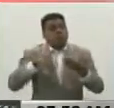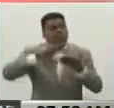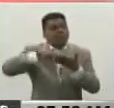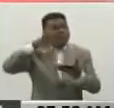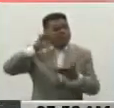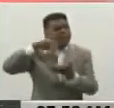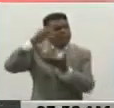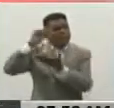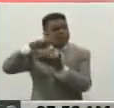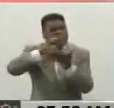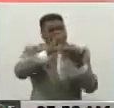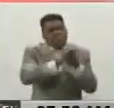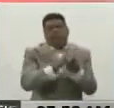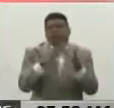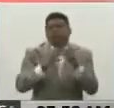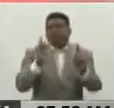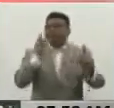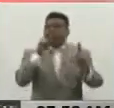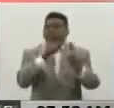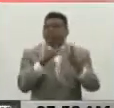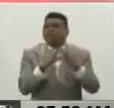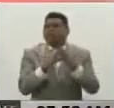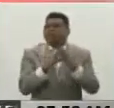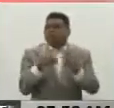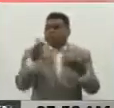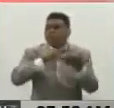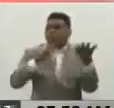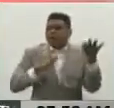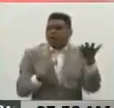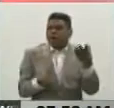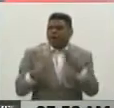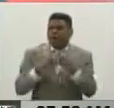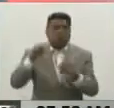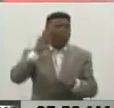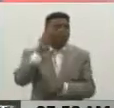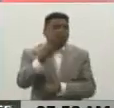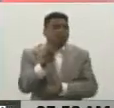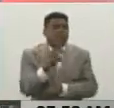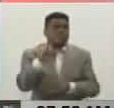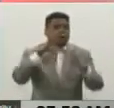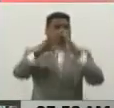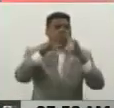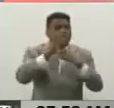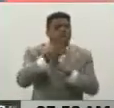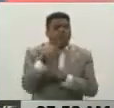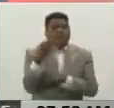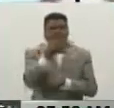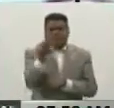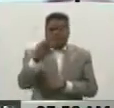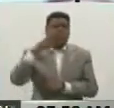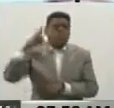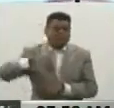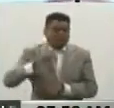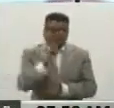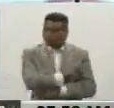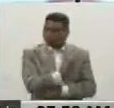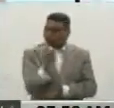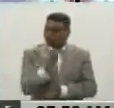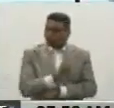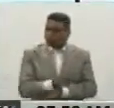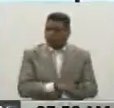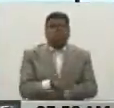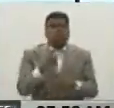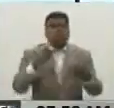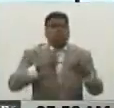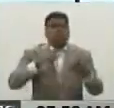que leemos y no simplemente apostar a todo lo que leemos y a todo lo que vemos por las redes sociales y los medios de comunicación, es fidedigno, es verdad. Además, es un espacio